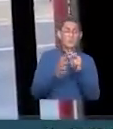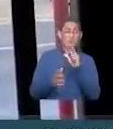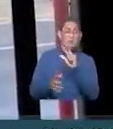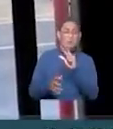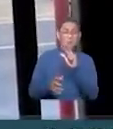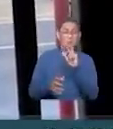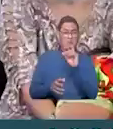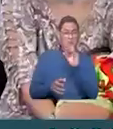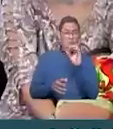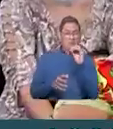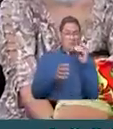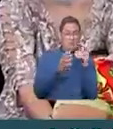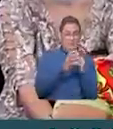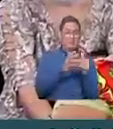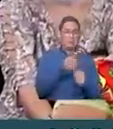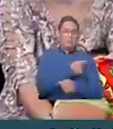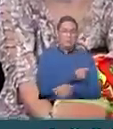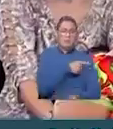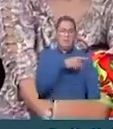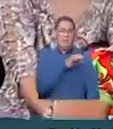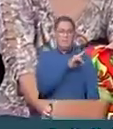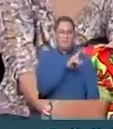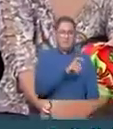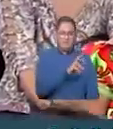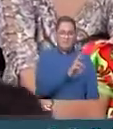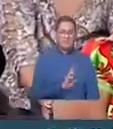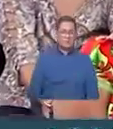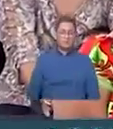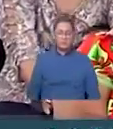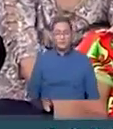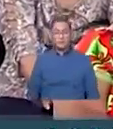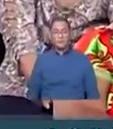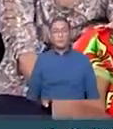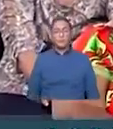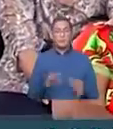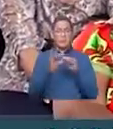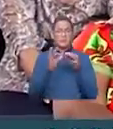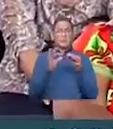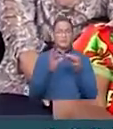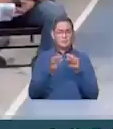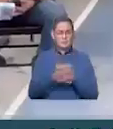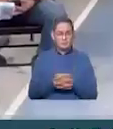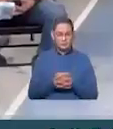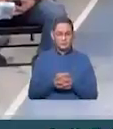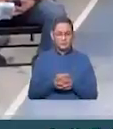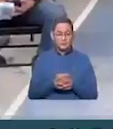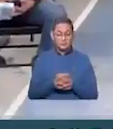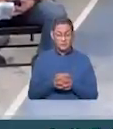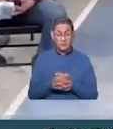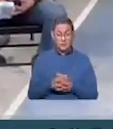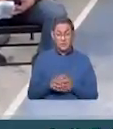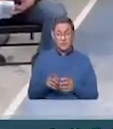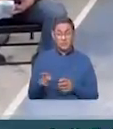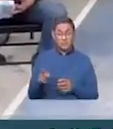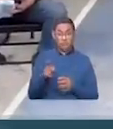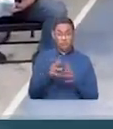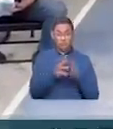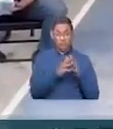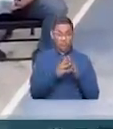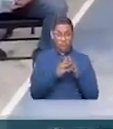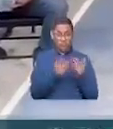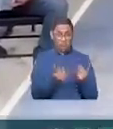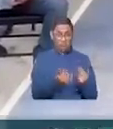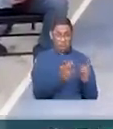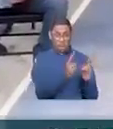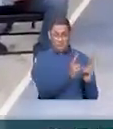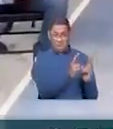mil corresponden a facer es importante mencionar que gracias a esta donación del pueblo de eeuu